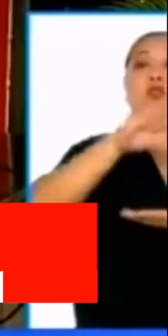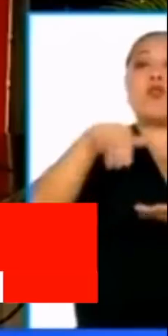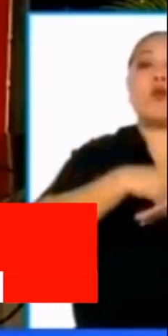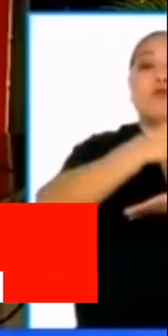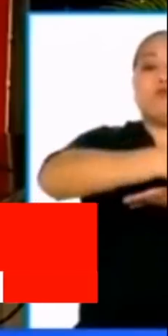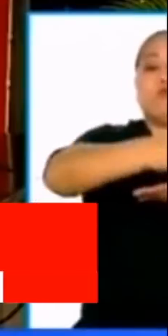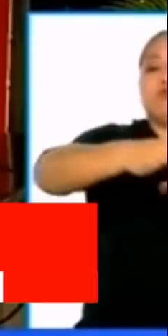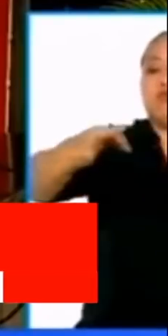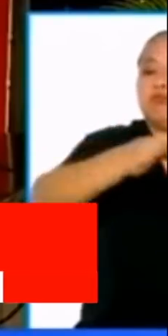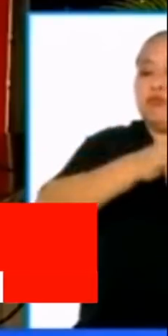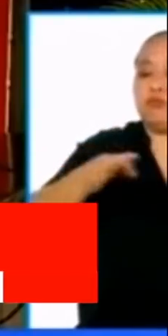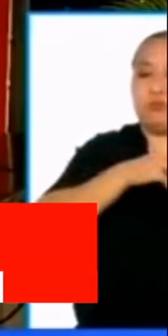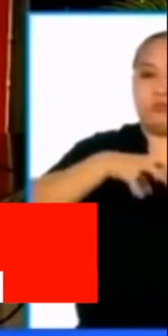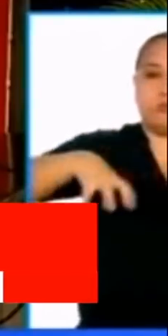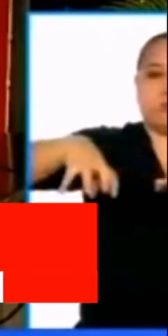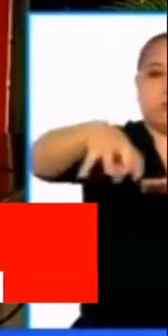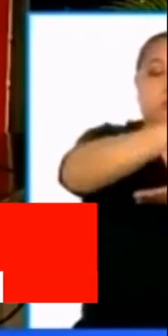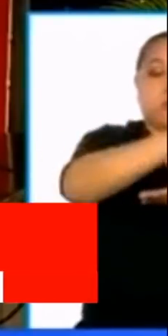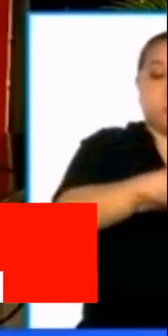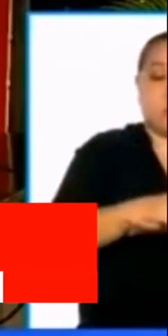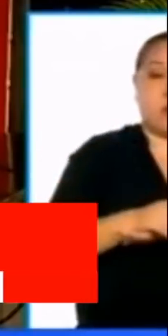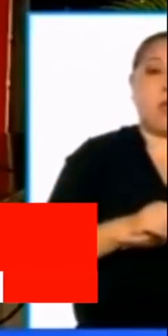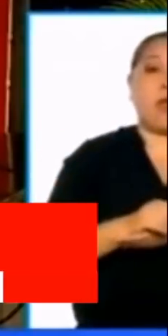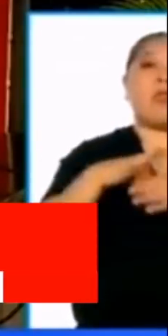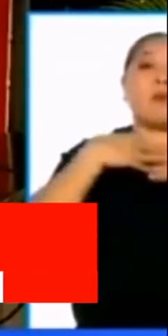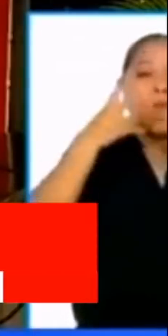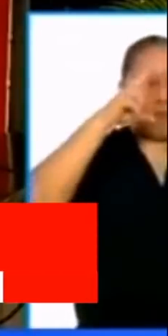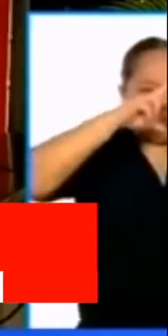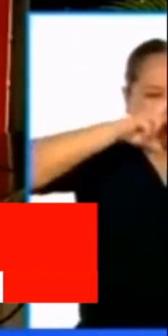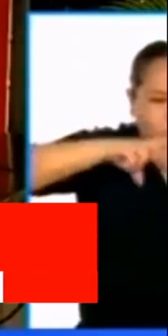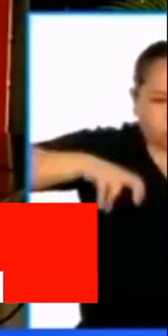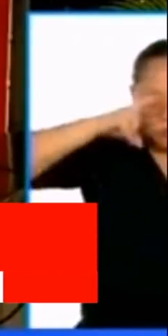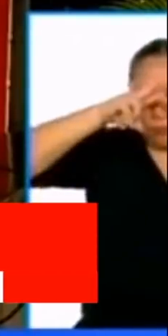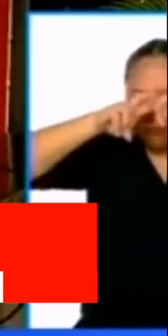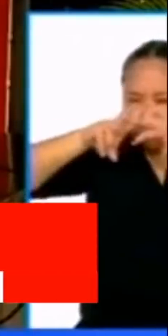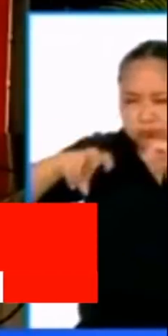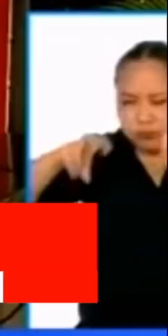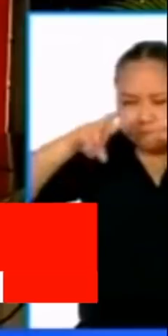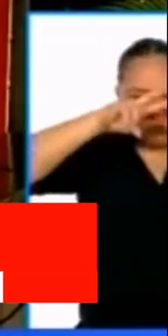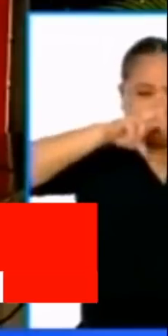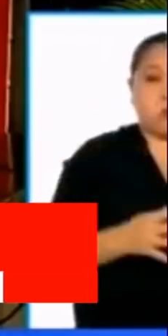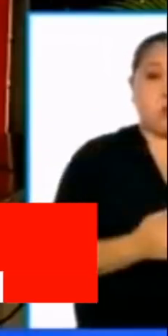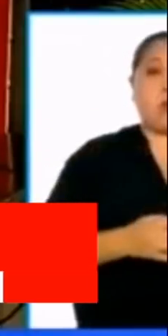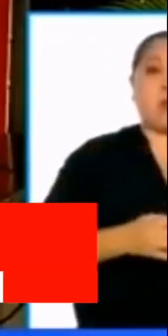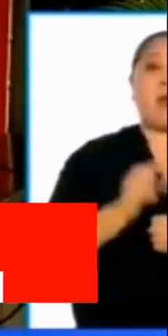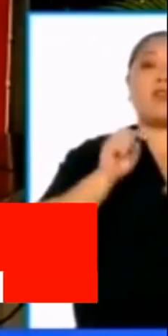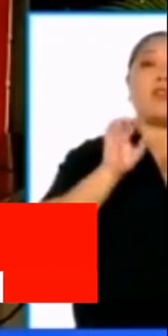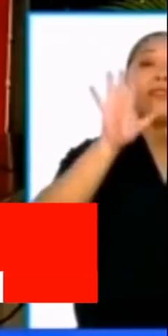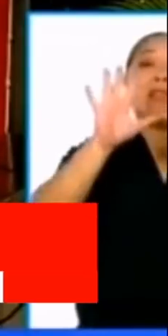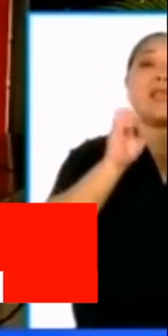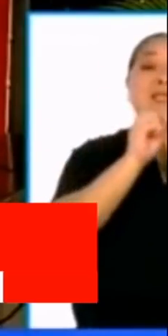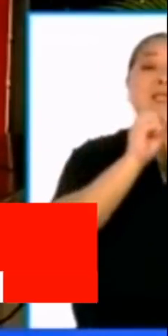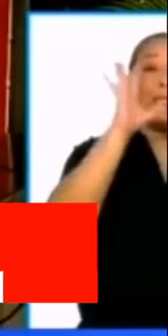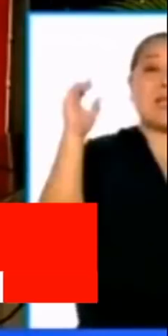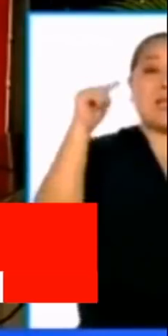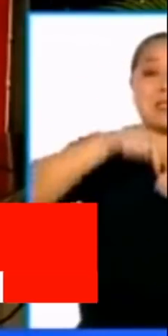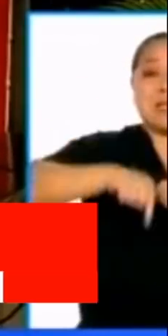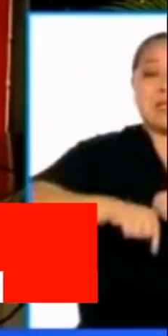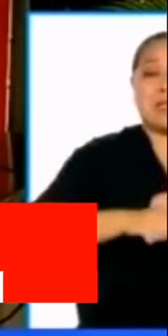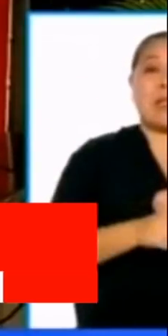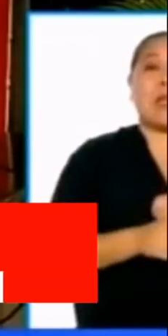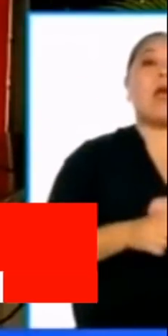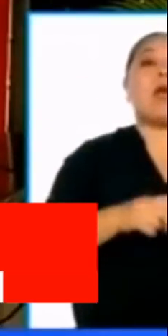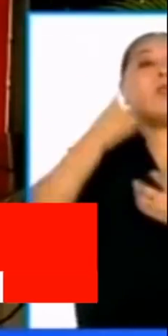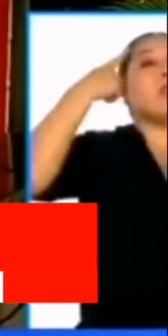nivel provincial. Luego de la evaluación realizada, entonces, en estos primeros 10 días de